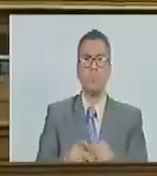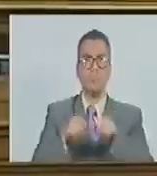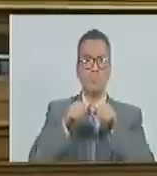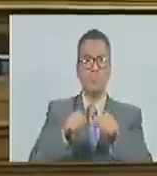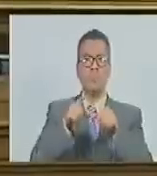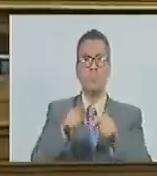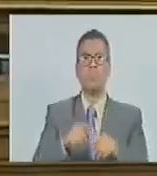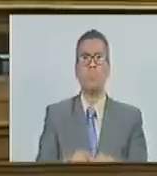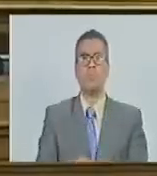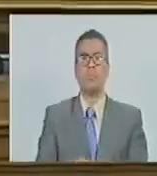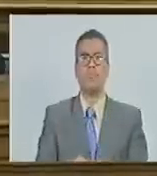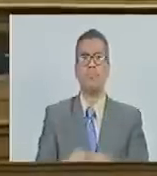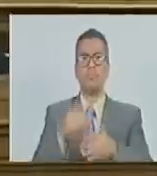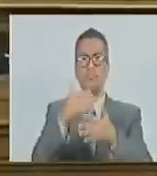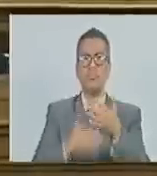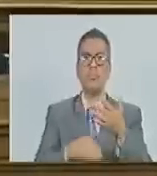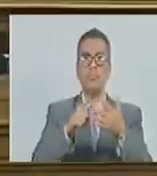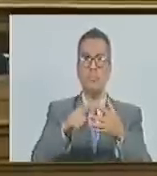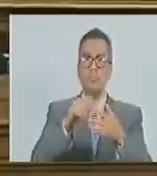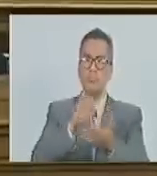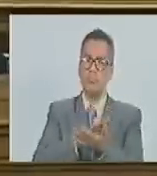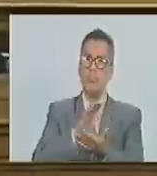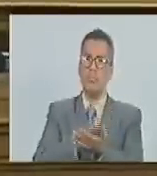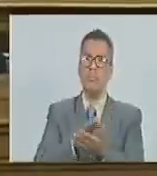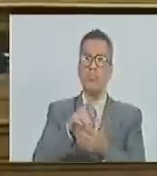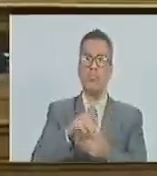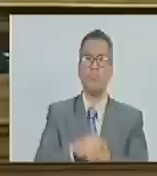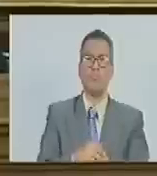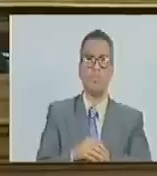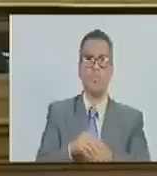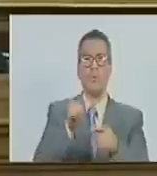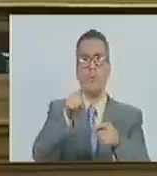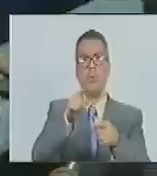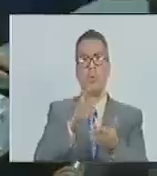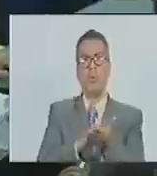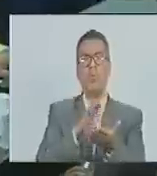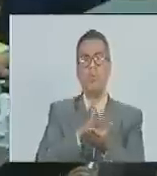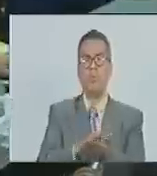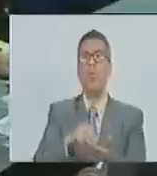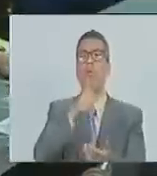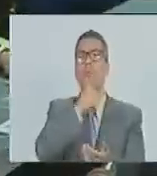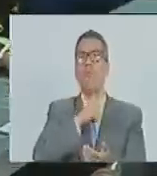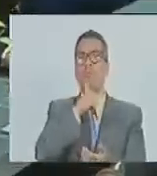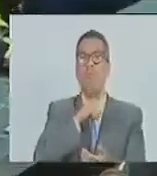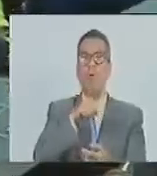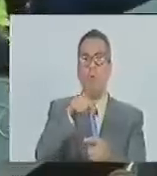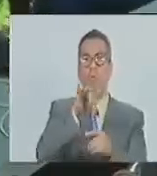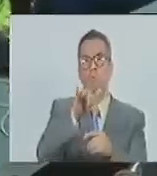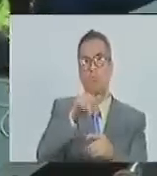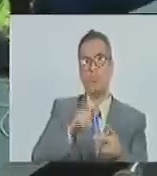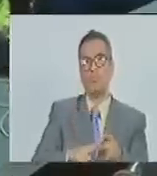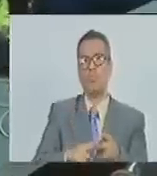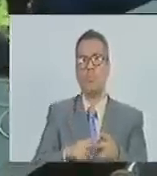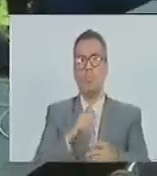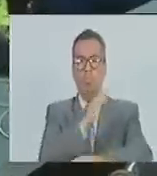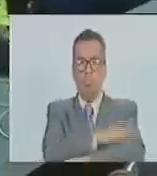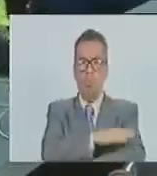mantener la misma serenidad, la misma paciencia, la misma amplitud,